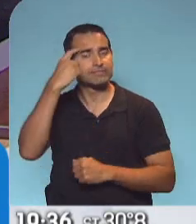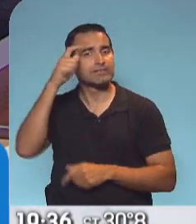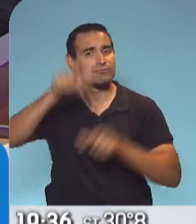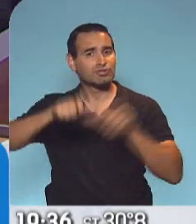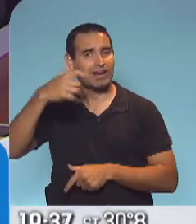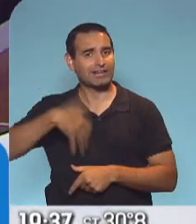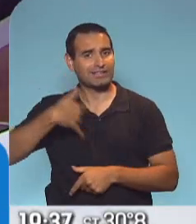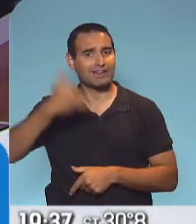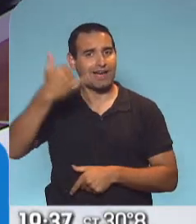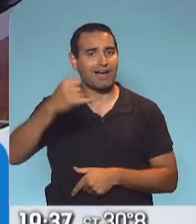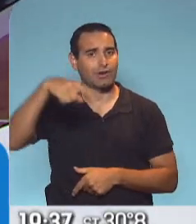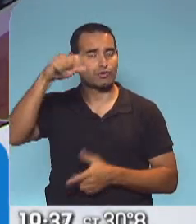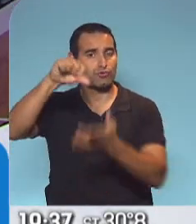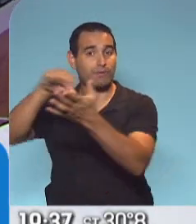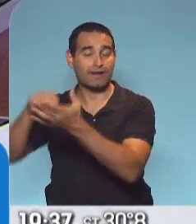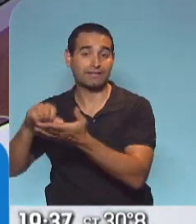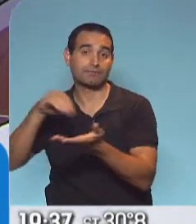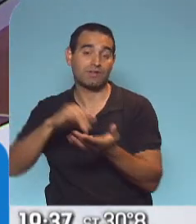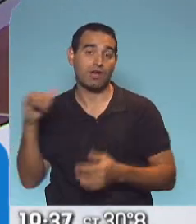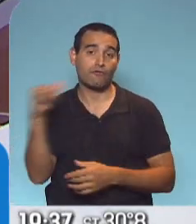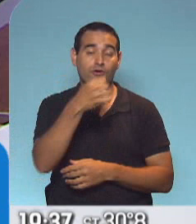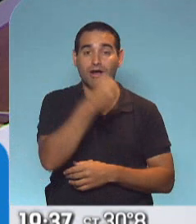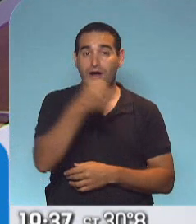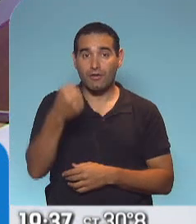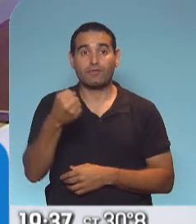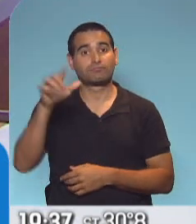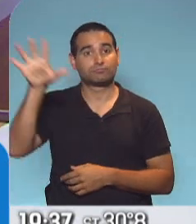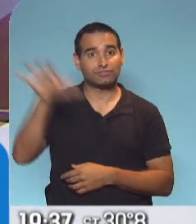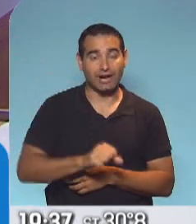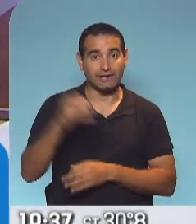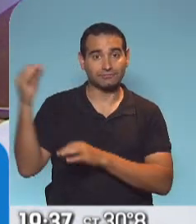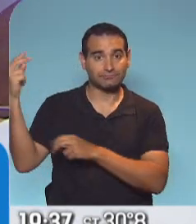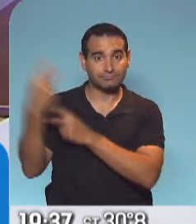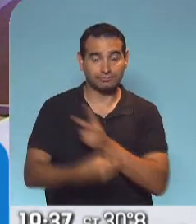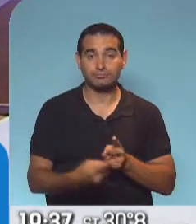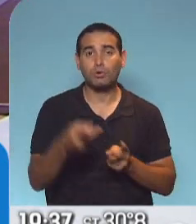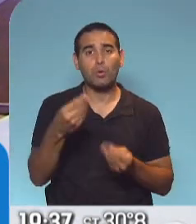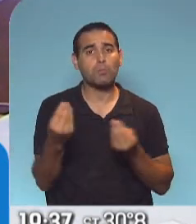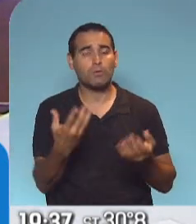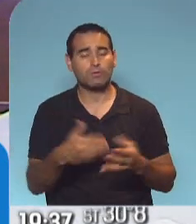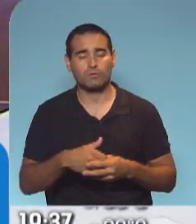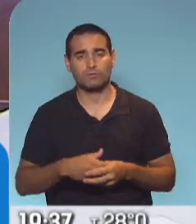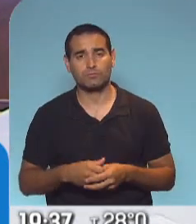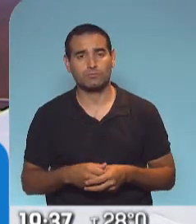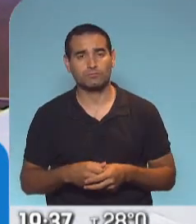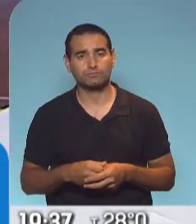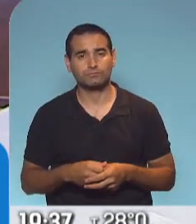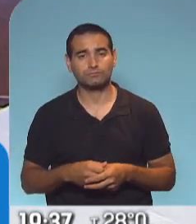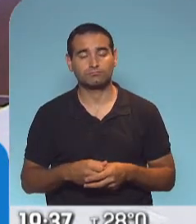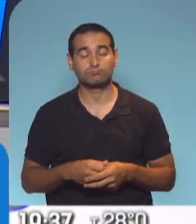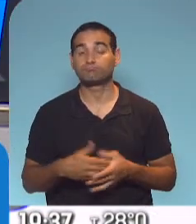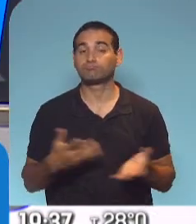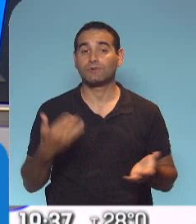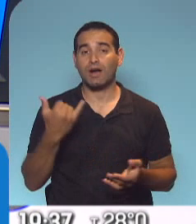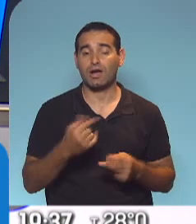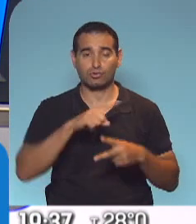el exterior y a través de los aviones de Aerolíneas Argentinas serán repatriados. ¿Cómo se llevará a cabo este operativo? Bueno, básicamente tenemos